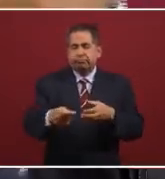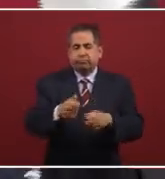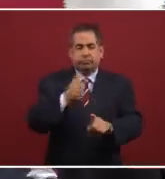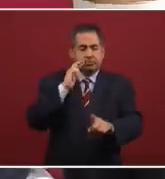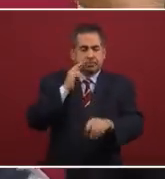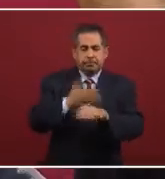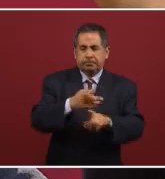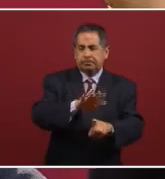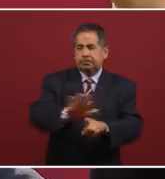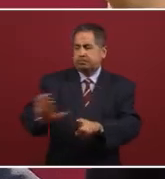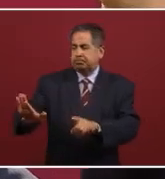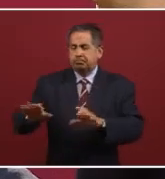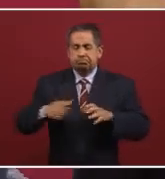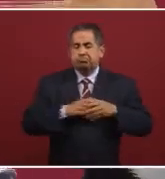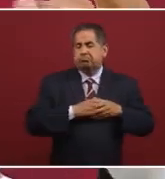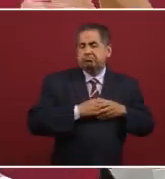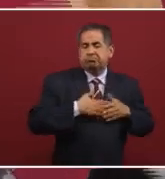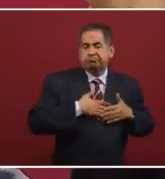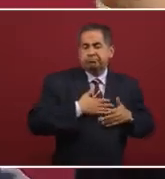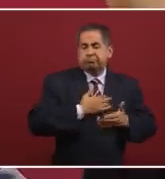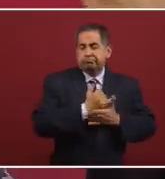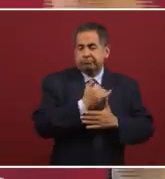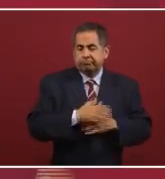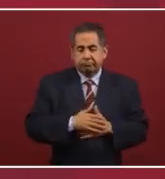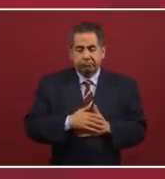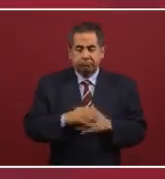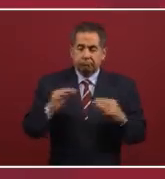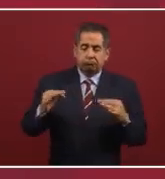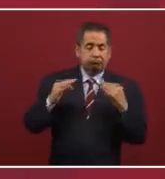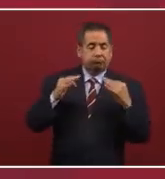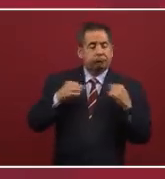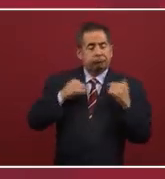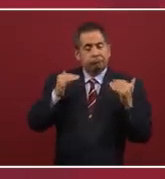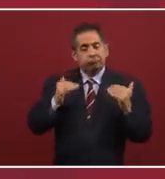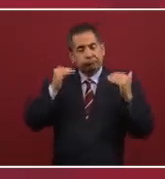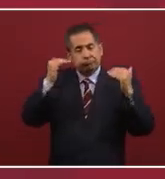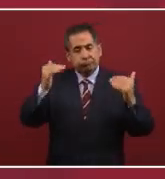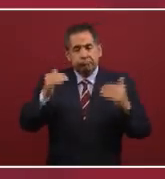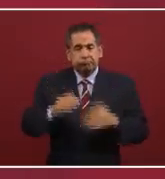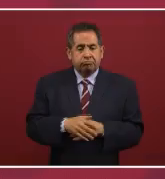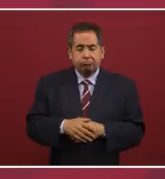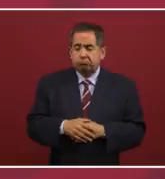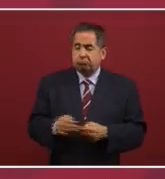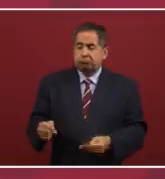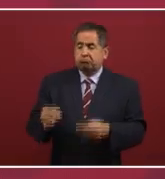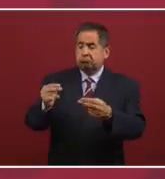que reinara su majestad el mercado,